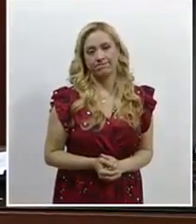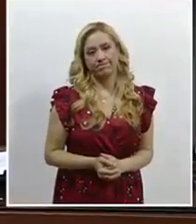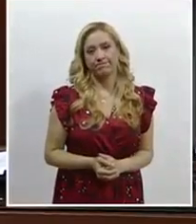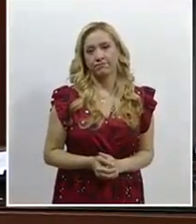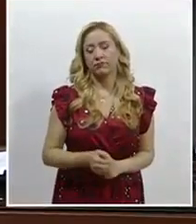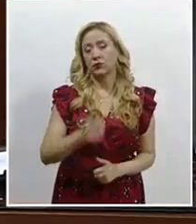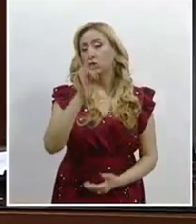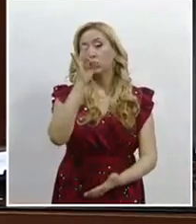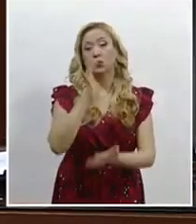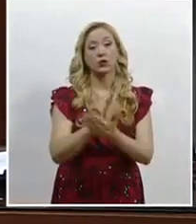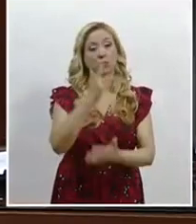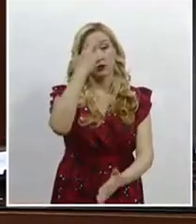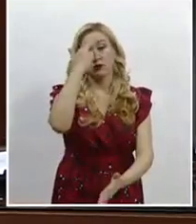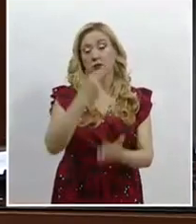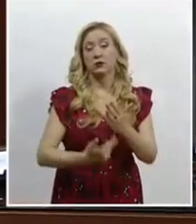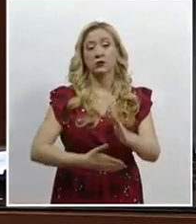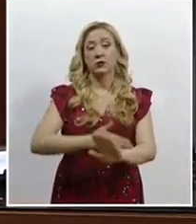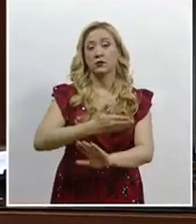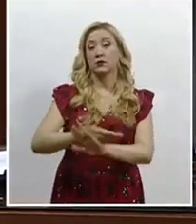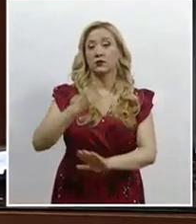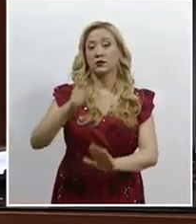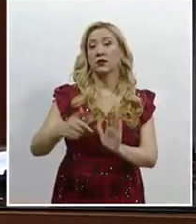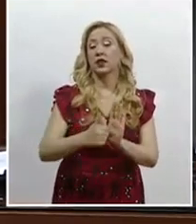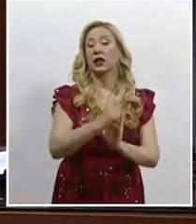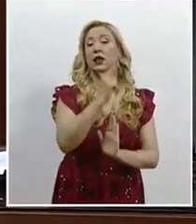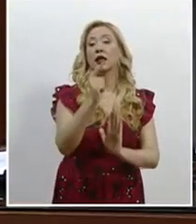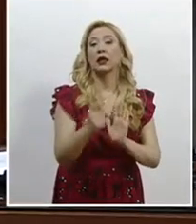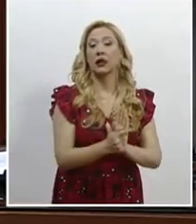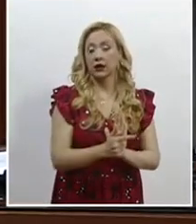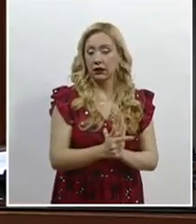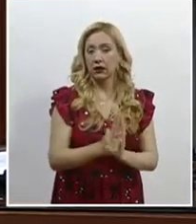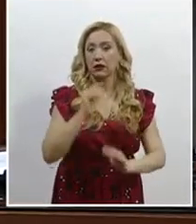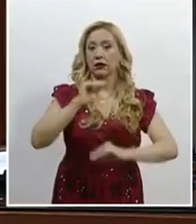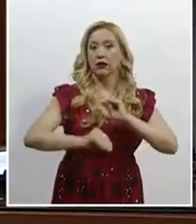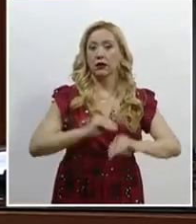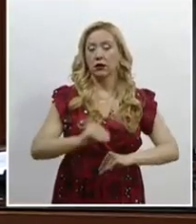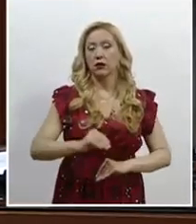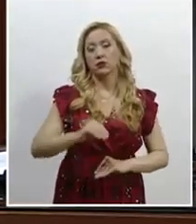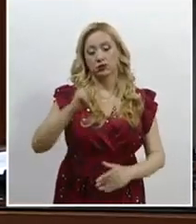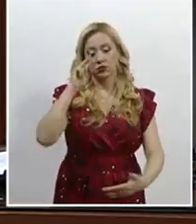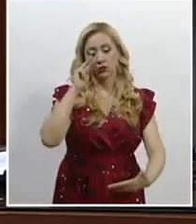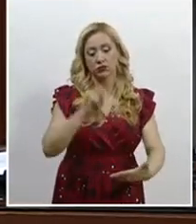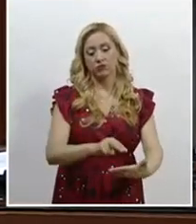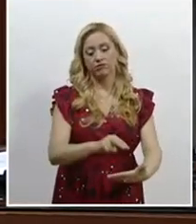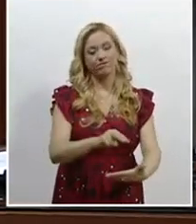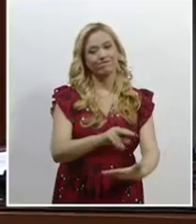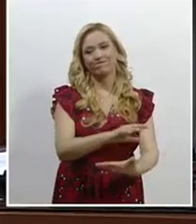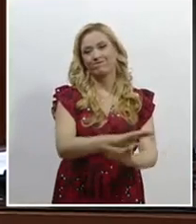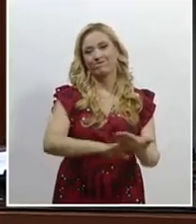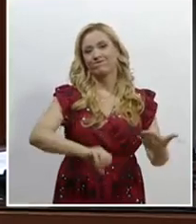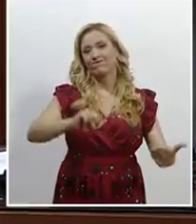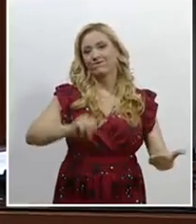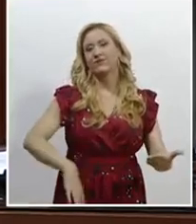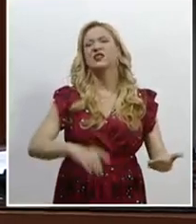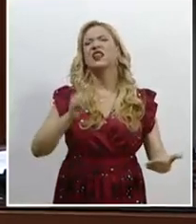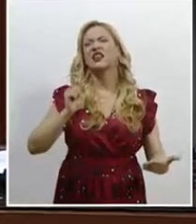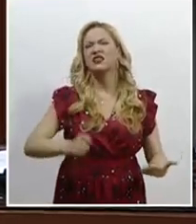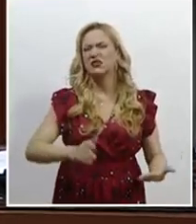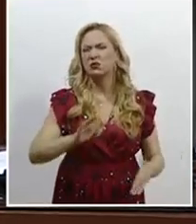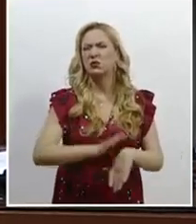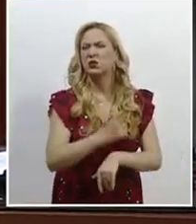Las únicas violaciones al procedimiento legislativo que deben considerarse invalidantes son las